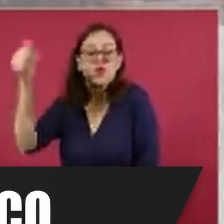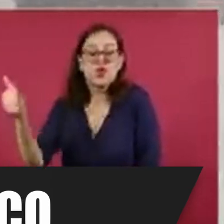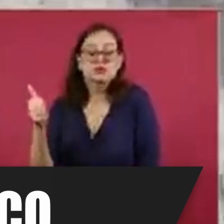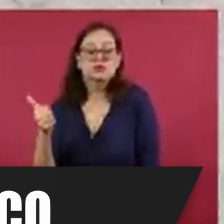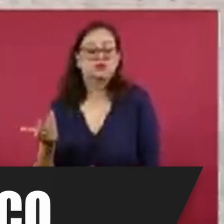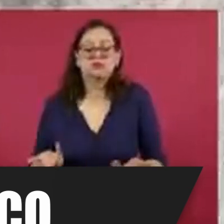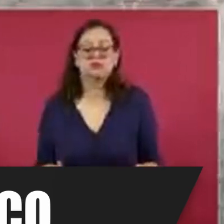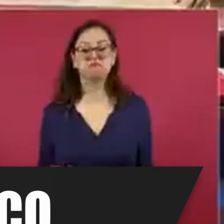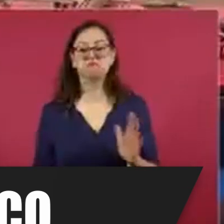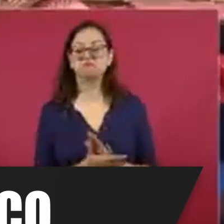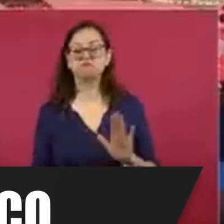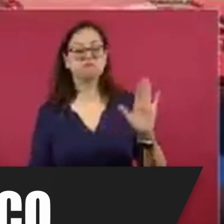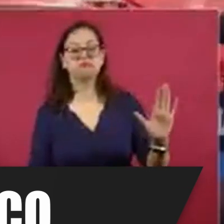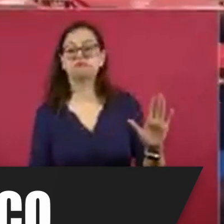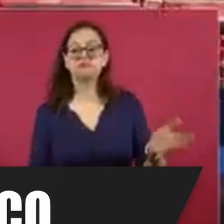y